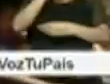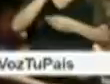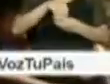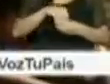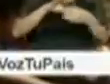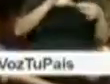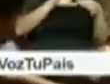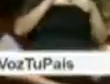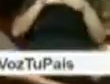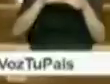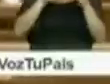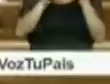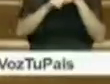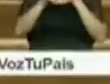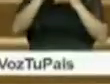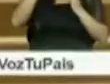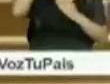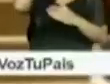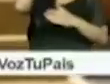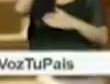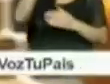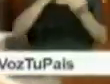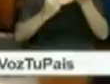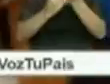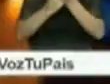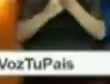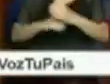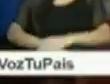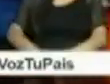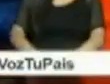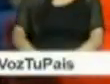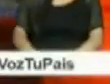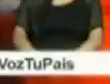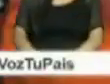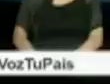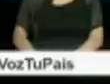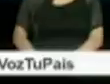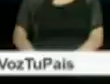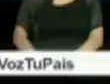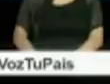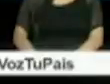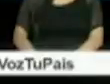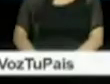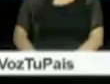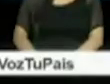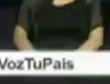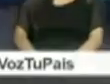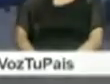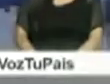la colaboración del Ministerio de Cultura, desde Loja, Cristina Pavón, Noticiero Ciudadano.